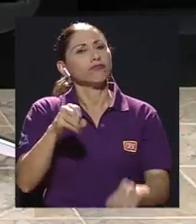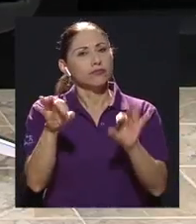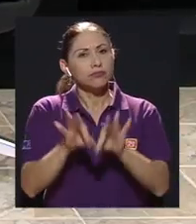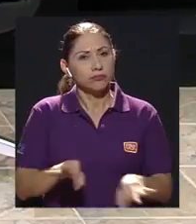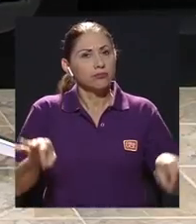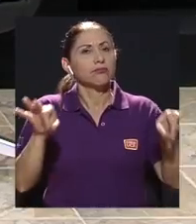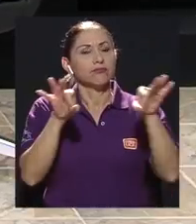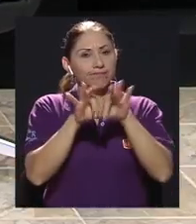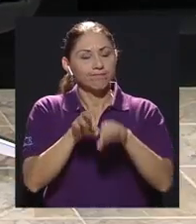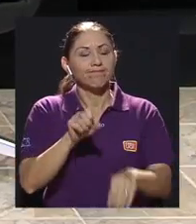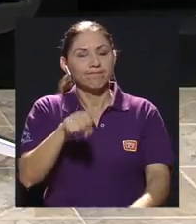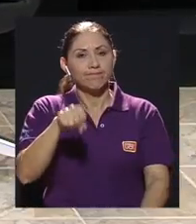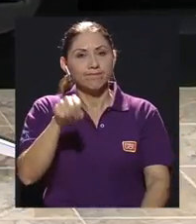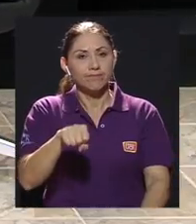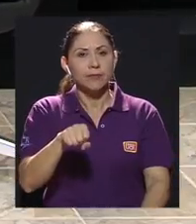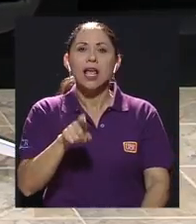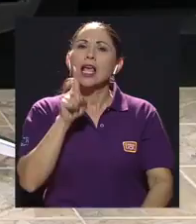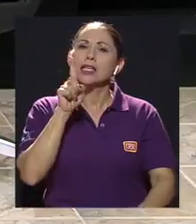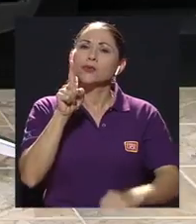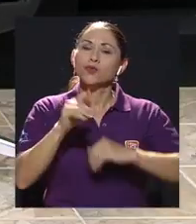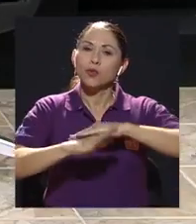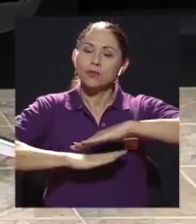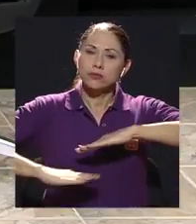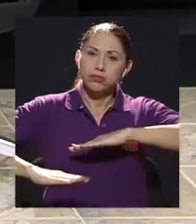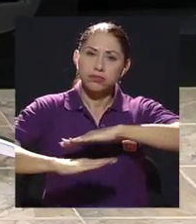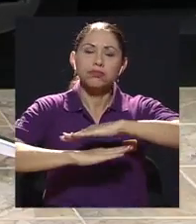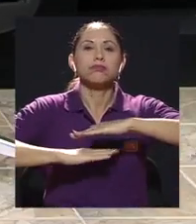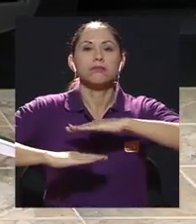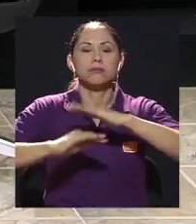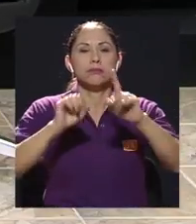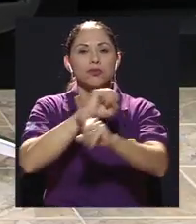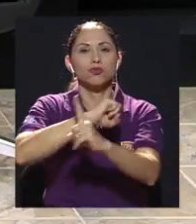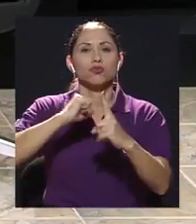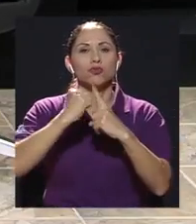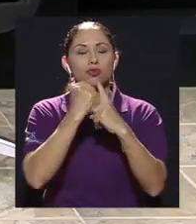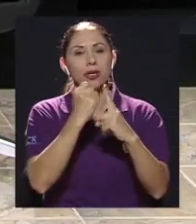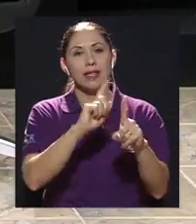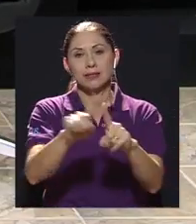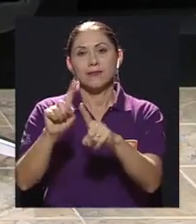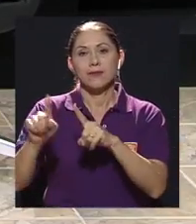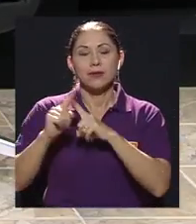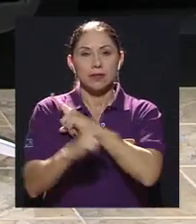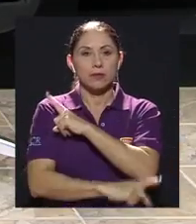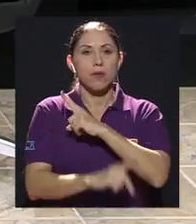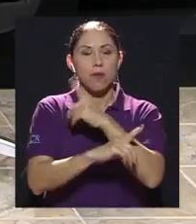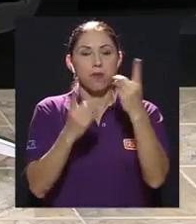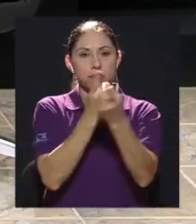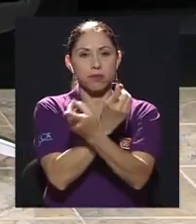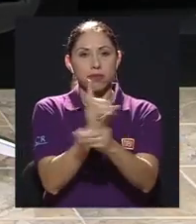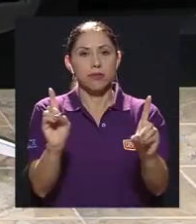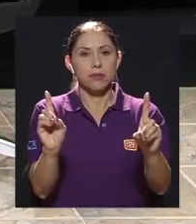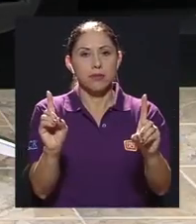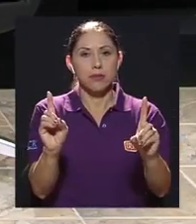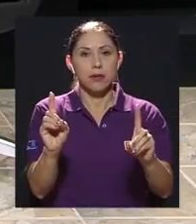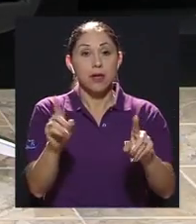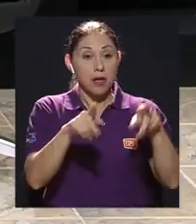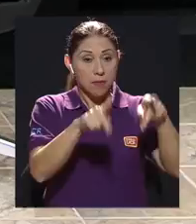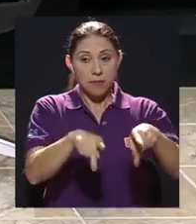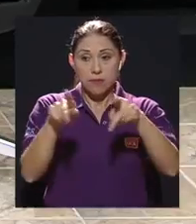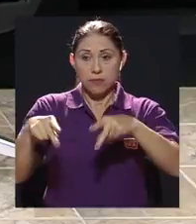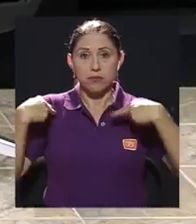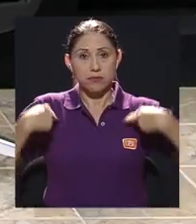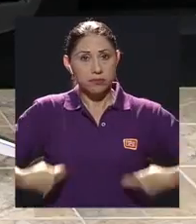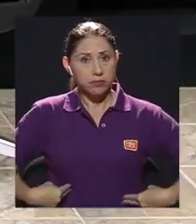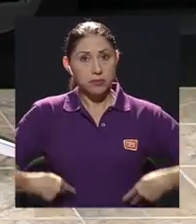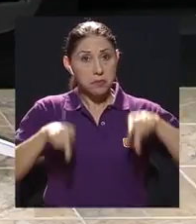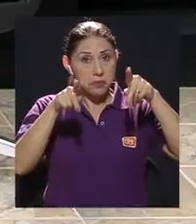Es una de las pilares de las sociedades democráticas. Y los seres humanos y los ciudadanos y ciudadanas tienen